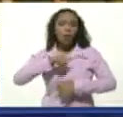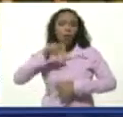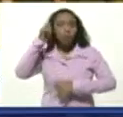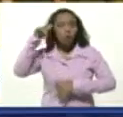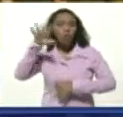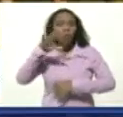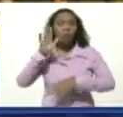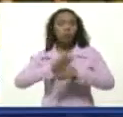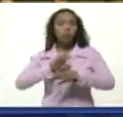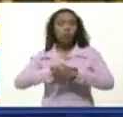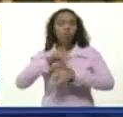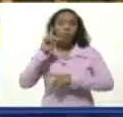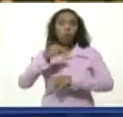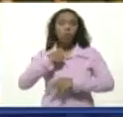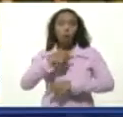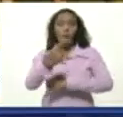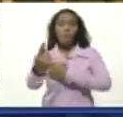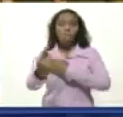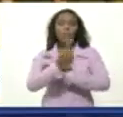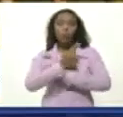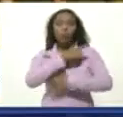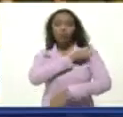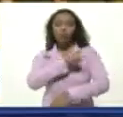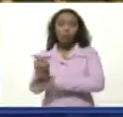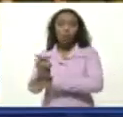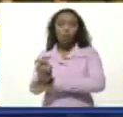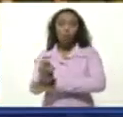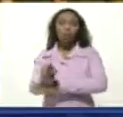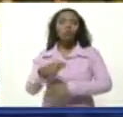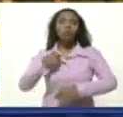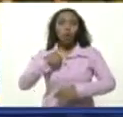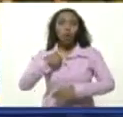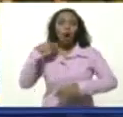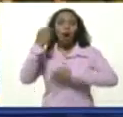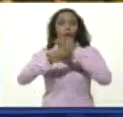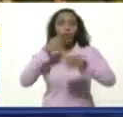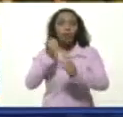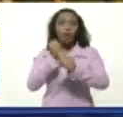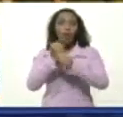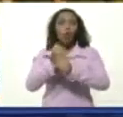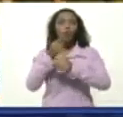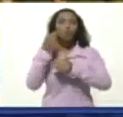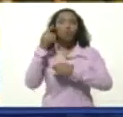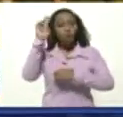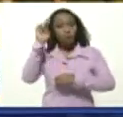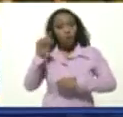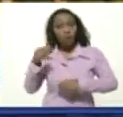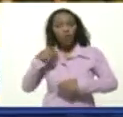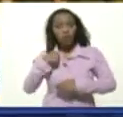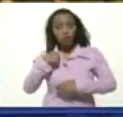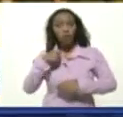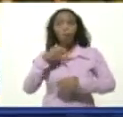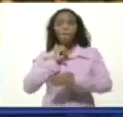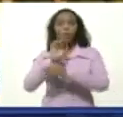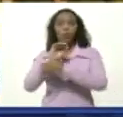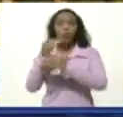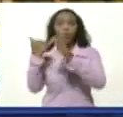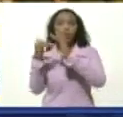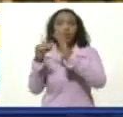porque cumpliré con lo que me está encomendando y que a diario usted tendrá un parte de las luchas que está librando nuestro